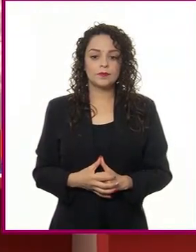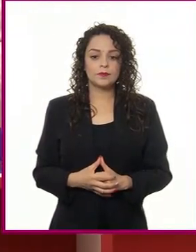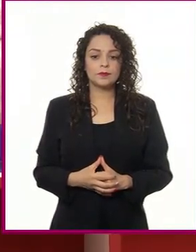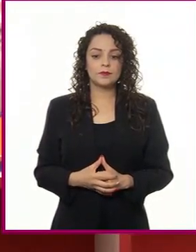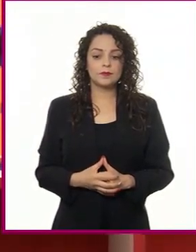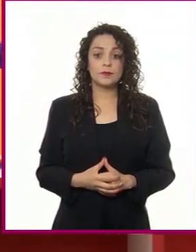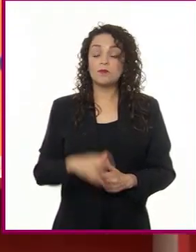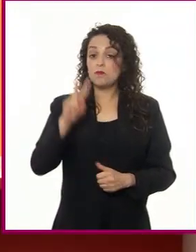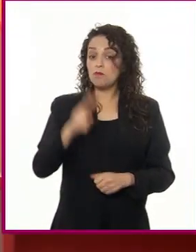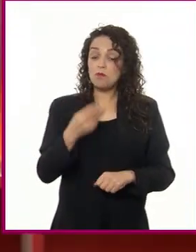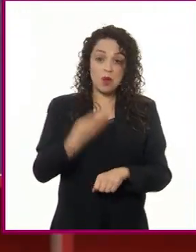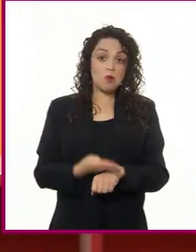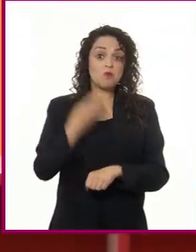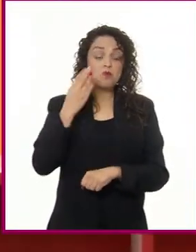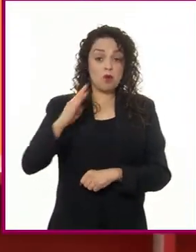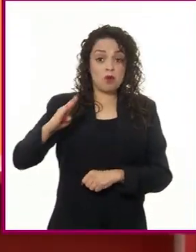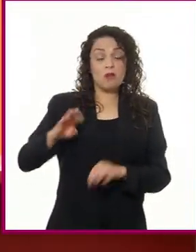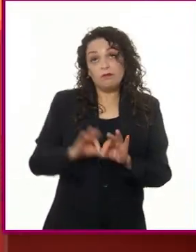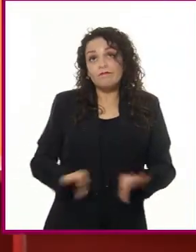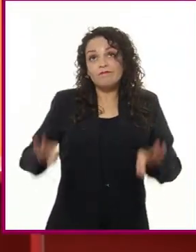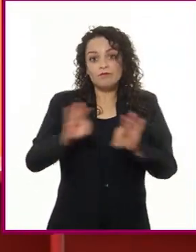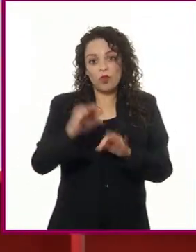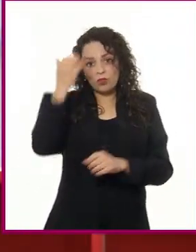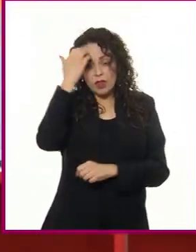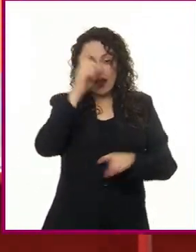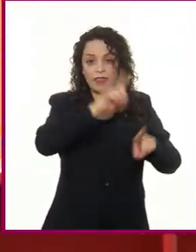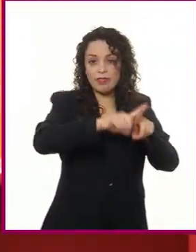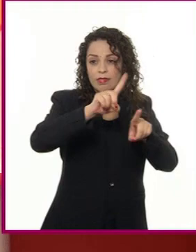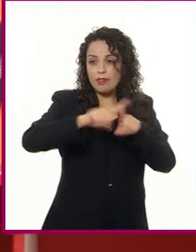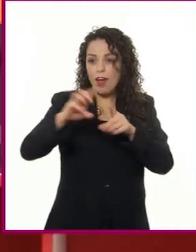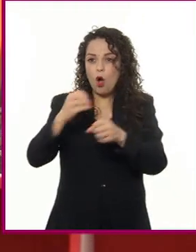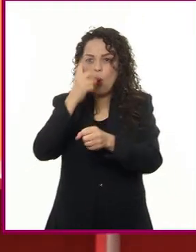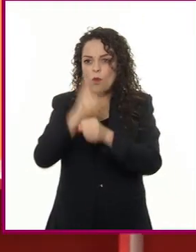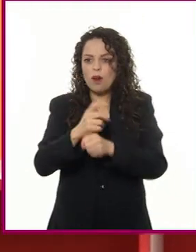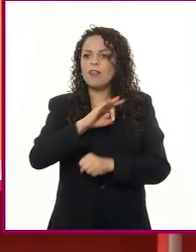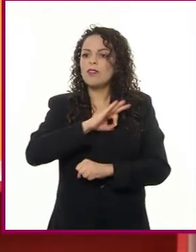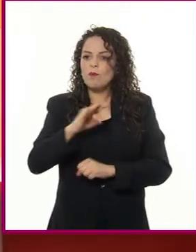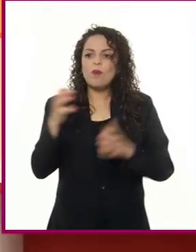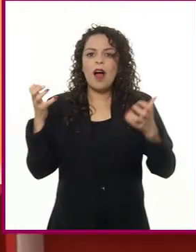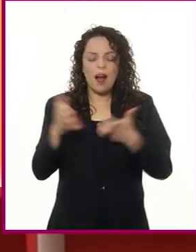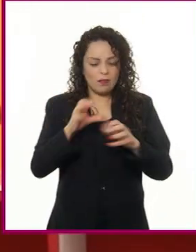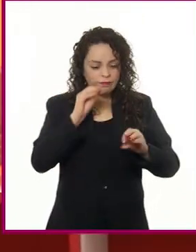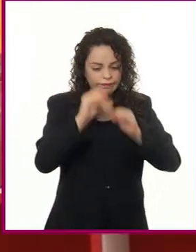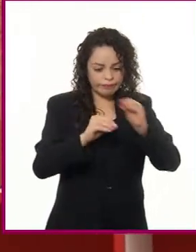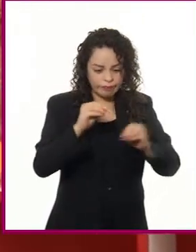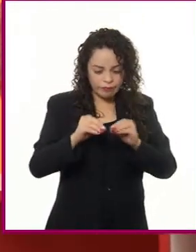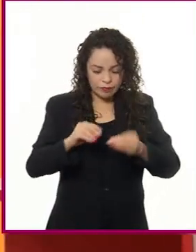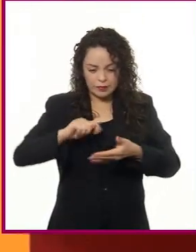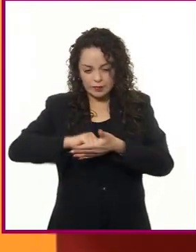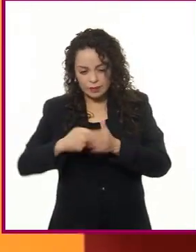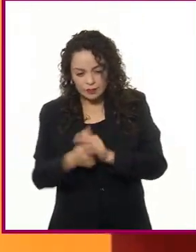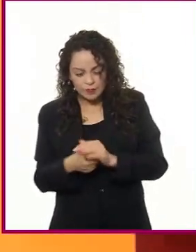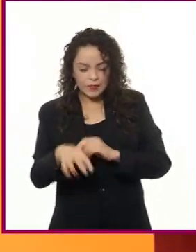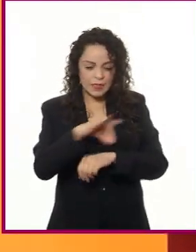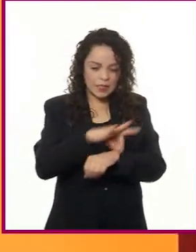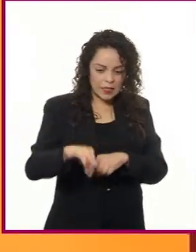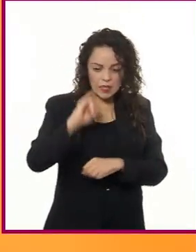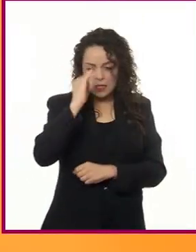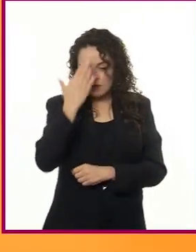Qué importante es conocer todas las opciones que tenemos para hacer representaciones técnicas de nuestros